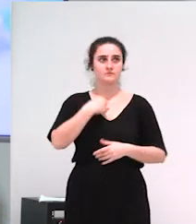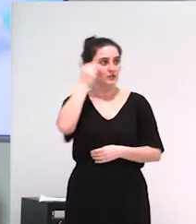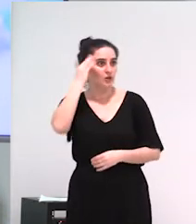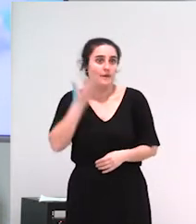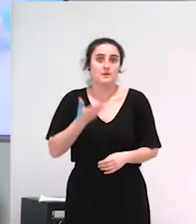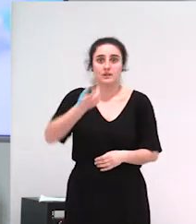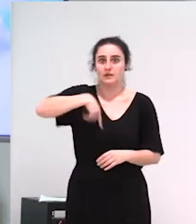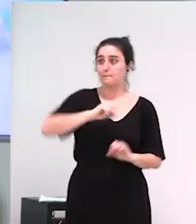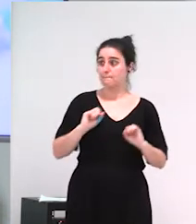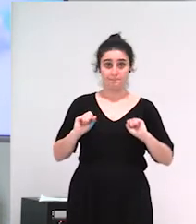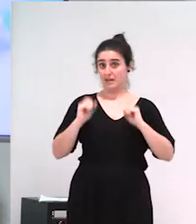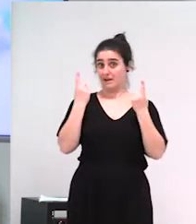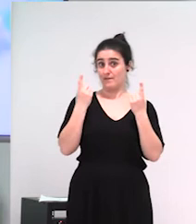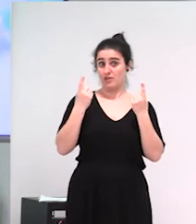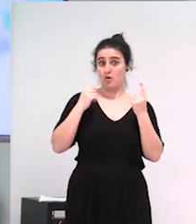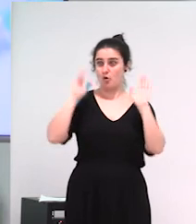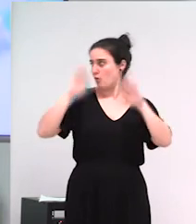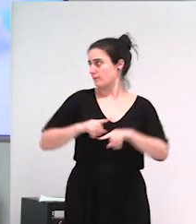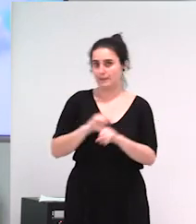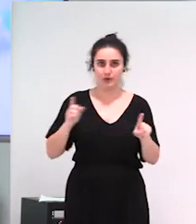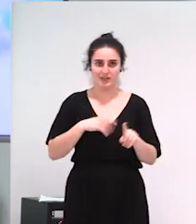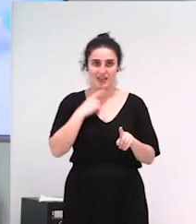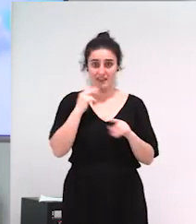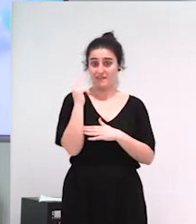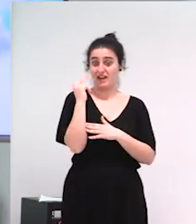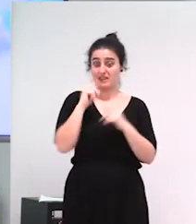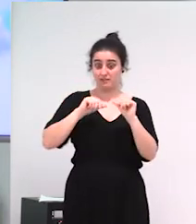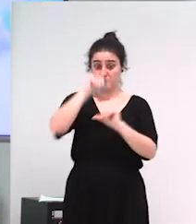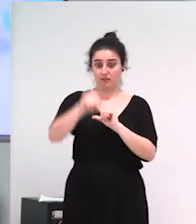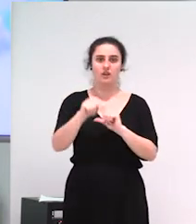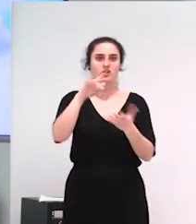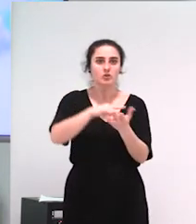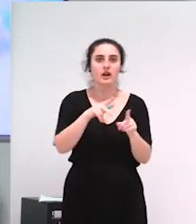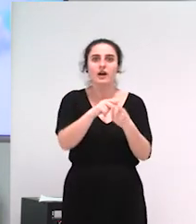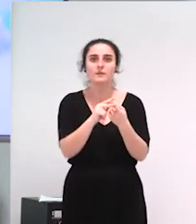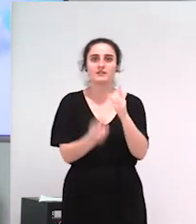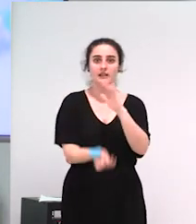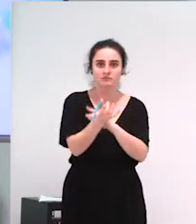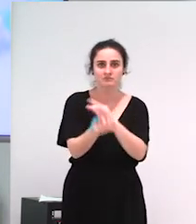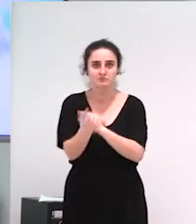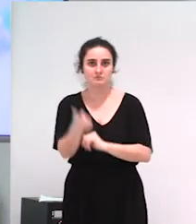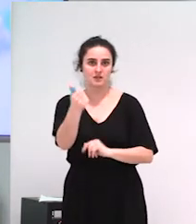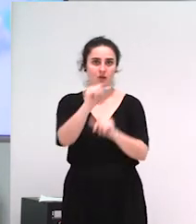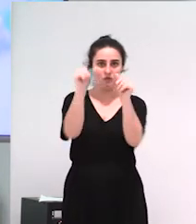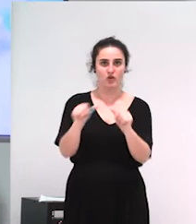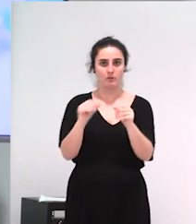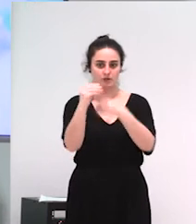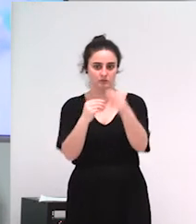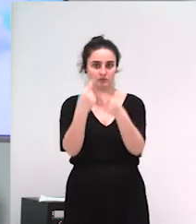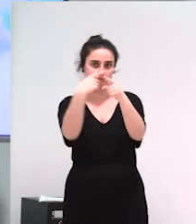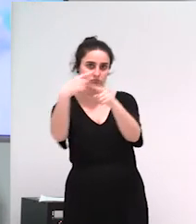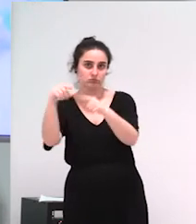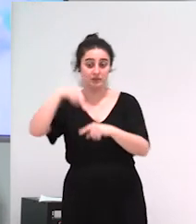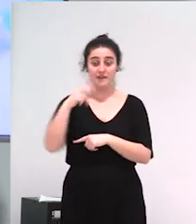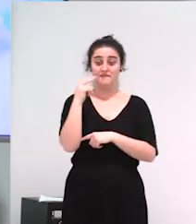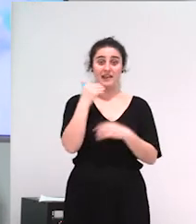somos las primeras ni las últimas en reaccionar. Es decir, después de Fridays vendrán más herramientas, vendrán más formas de hacer y seguramente de Fridays